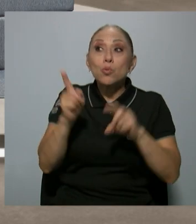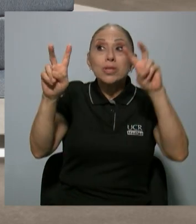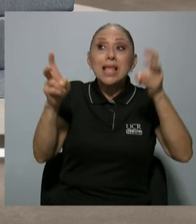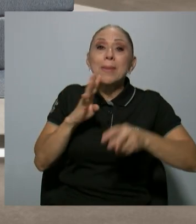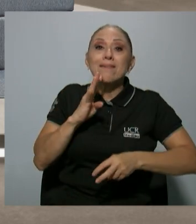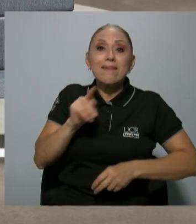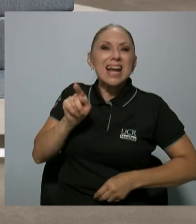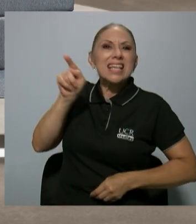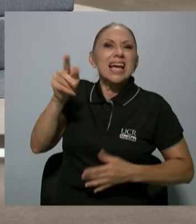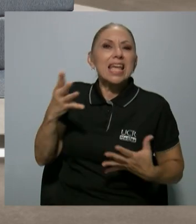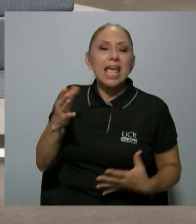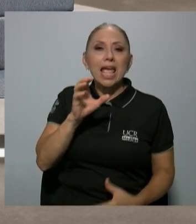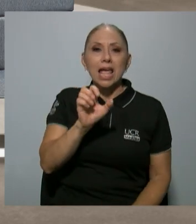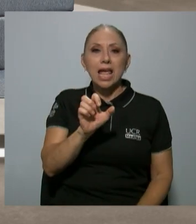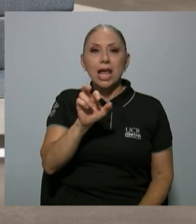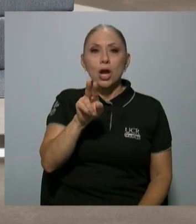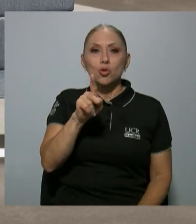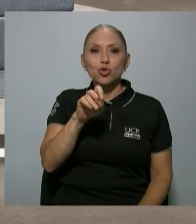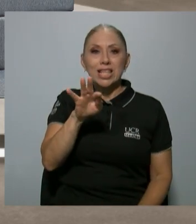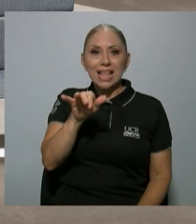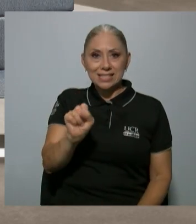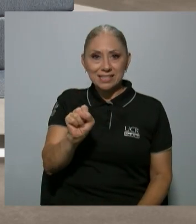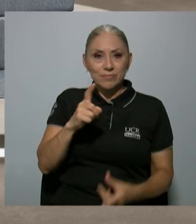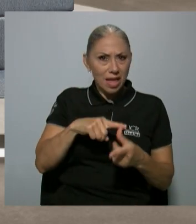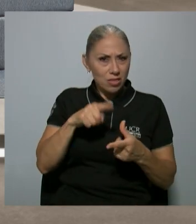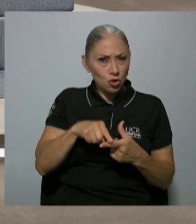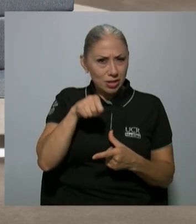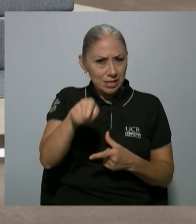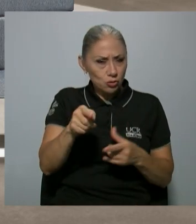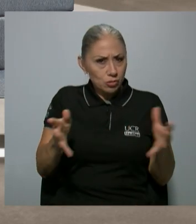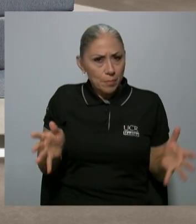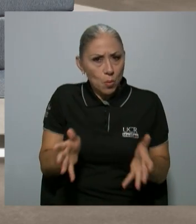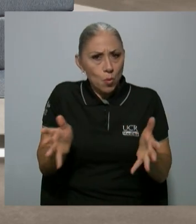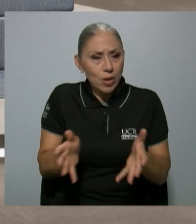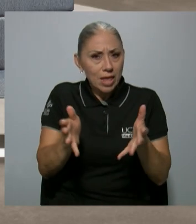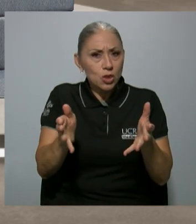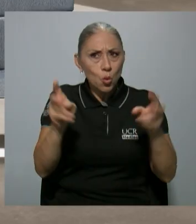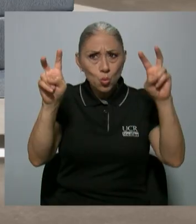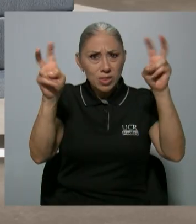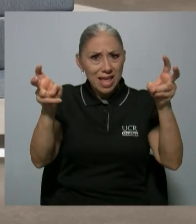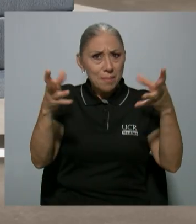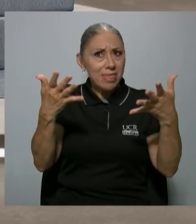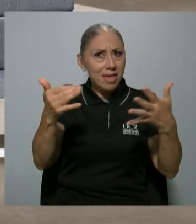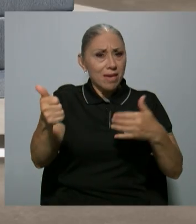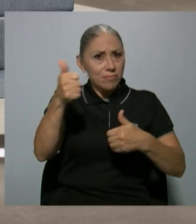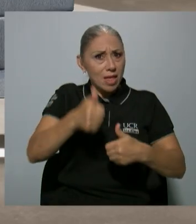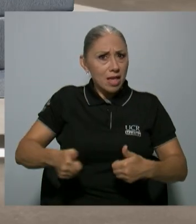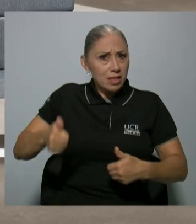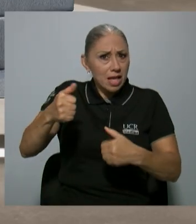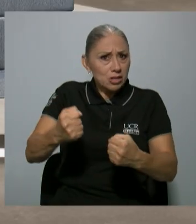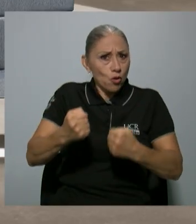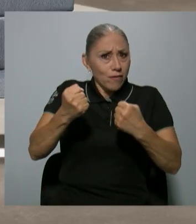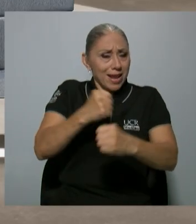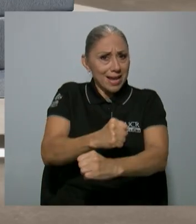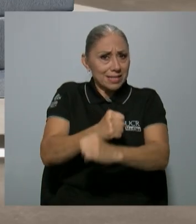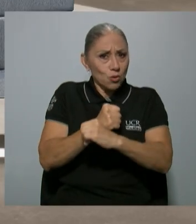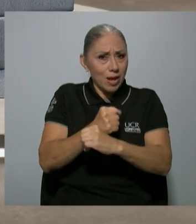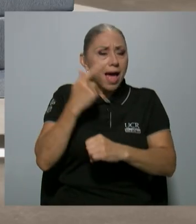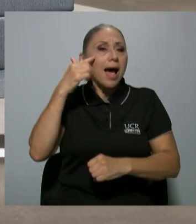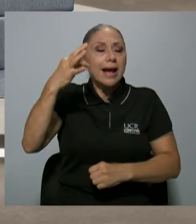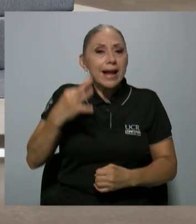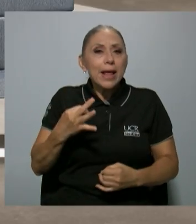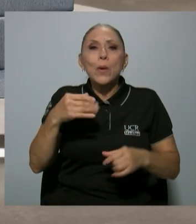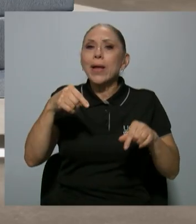Y entonces Cruzitas está entonces promoviendo como un tema de soberanía, de seguridad. Yo creo que aquí están